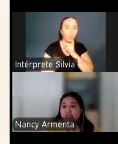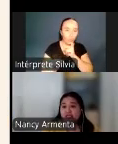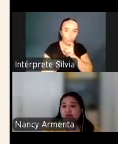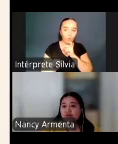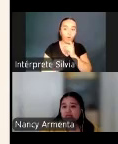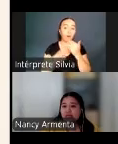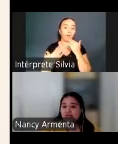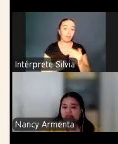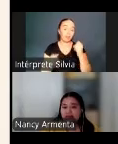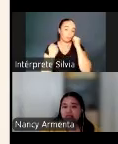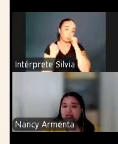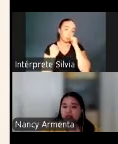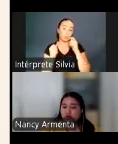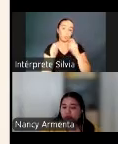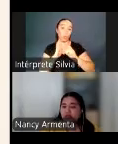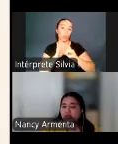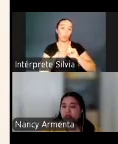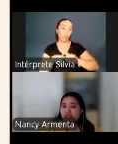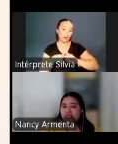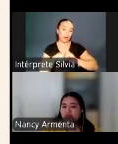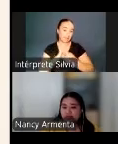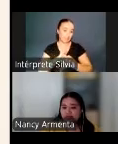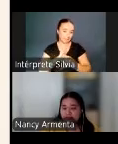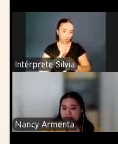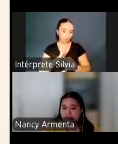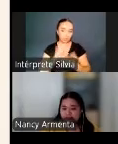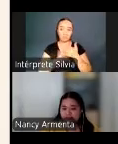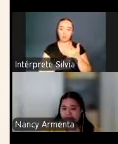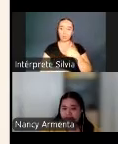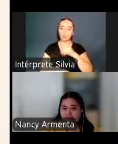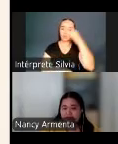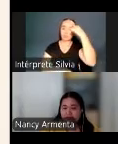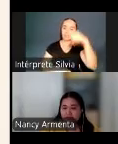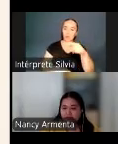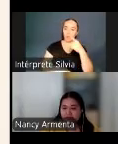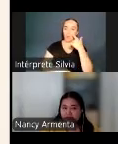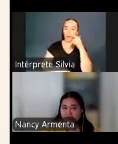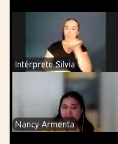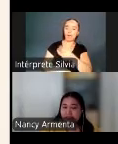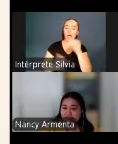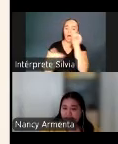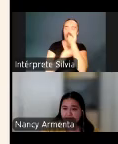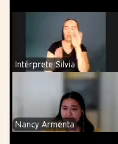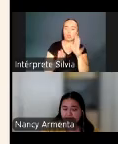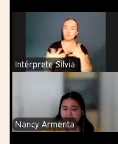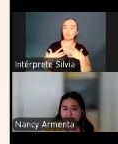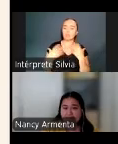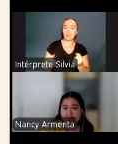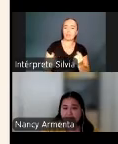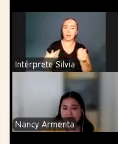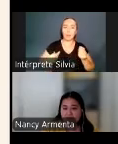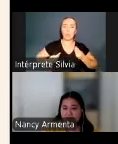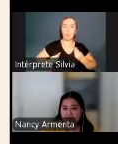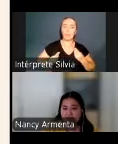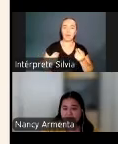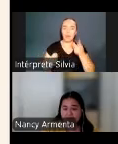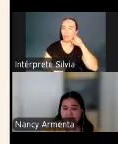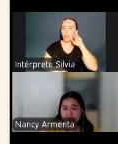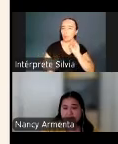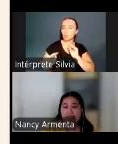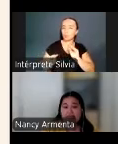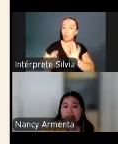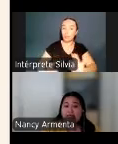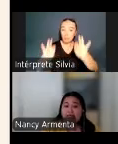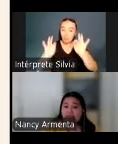el objetivo de entender, comprender cómo es que viven la atención sanitaria las mujeres migrantes, en particular en la Comunidad de